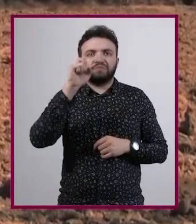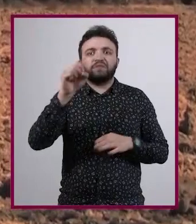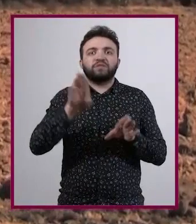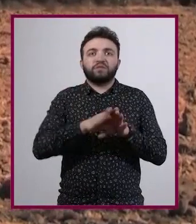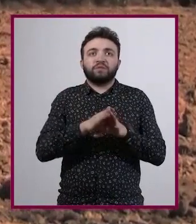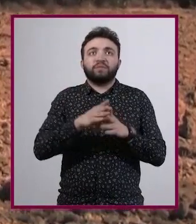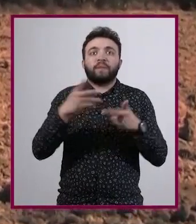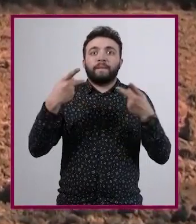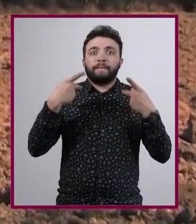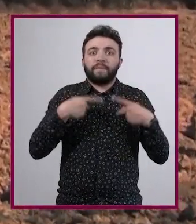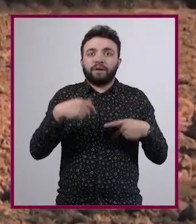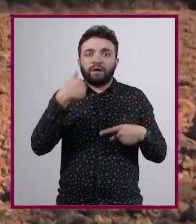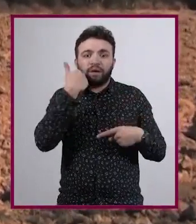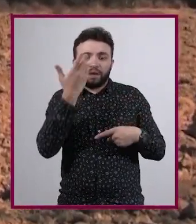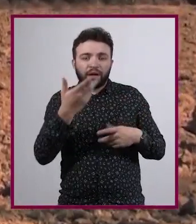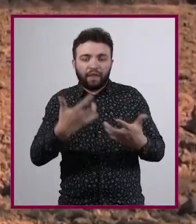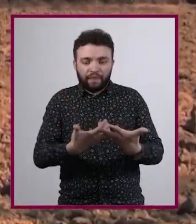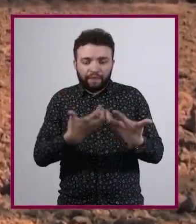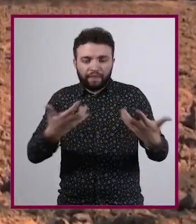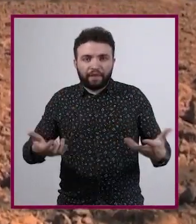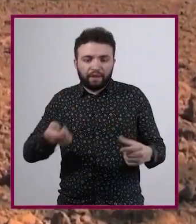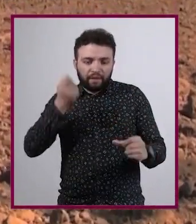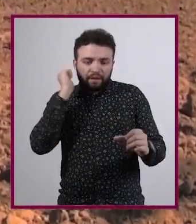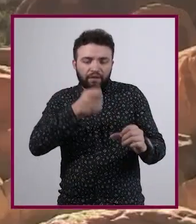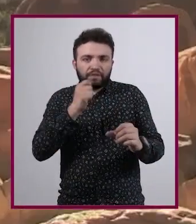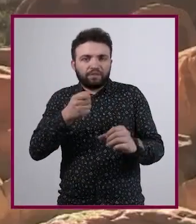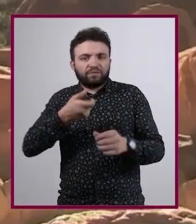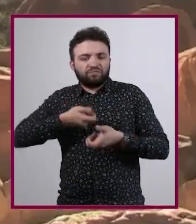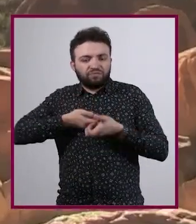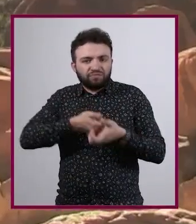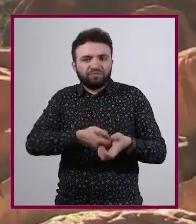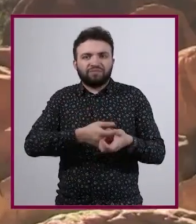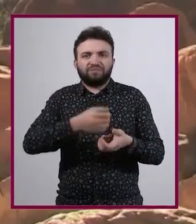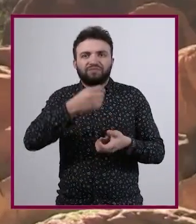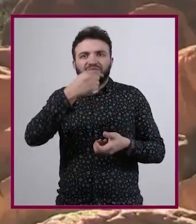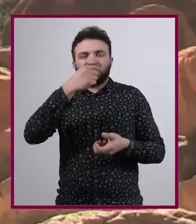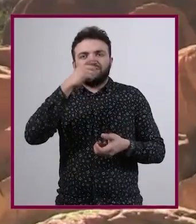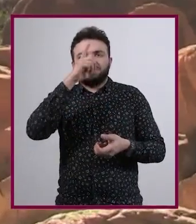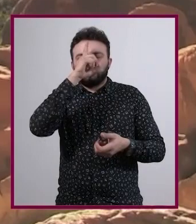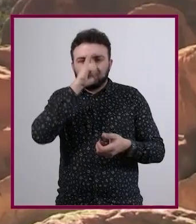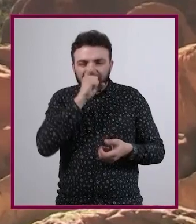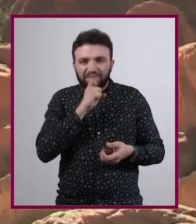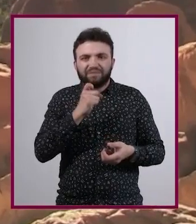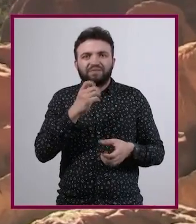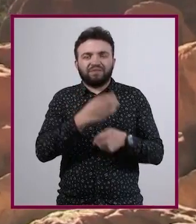tóxicos y nocivos de la minería en el estado de Oaxaca.